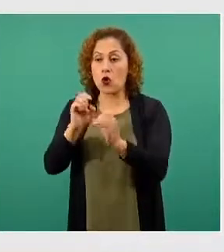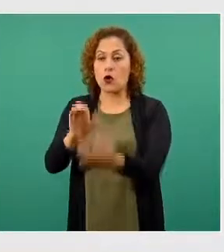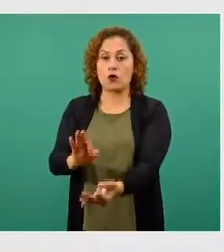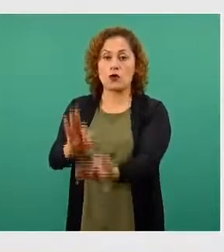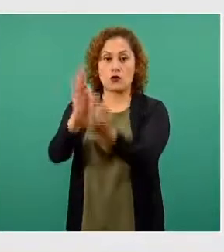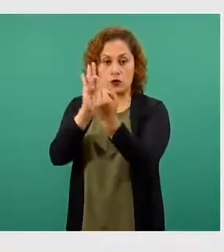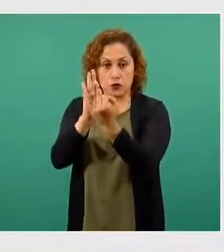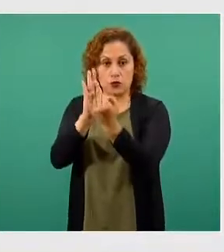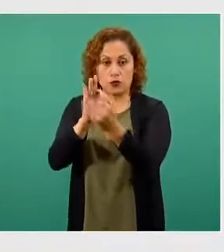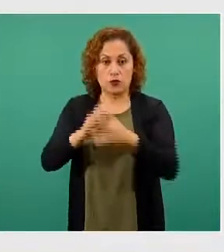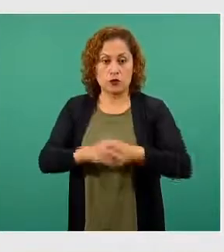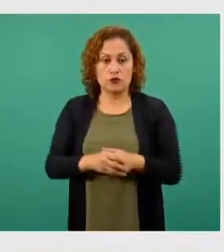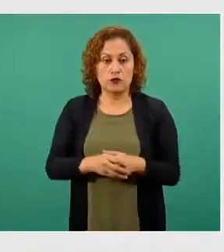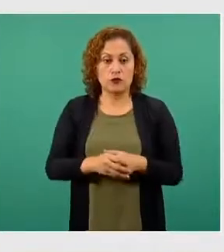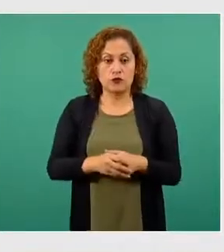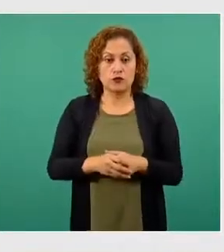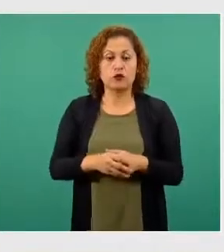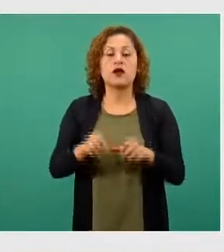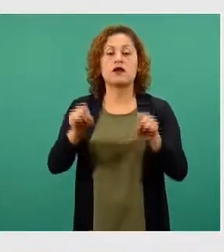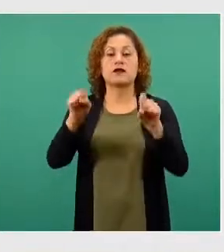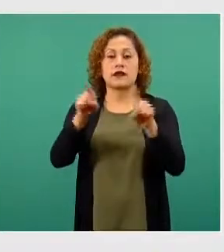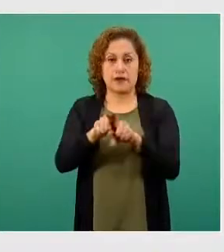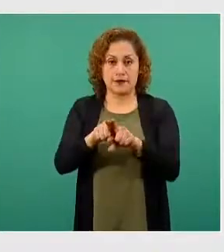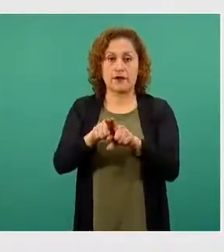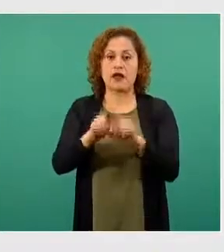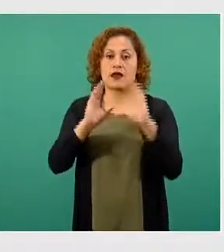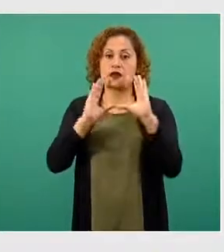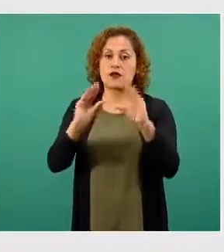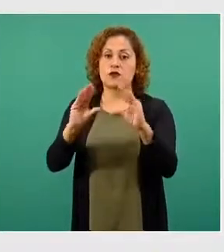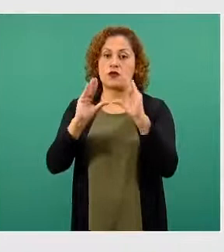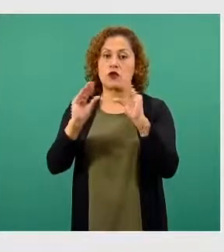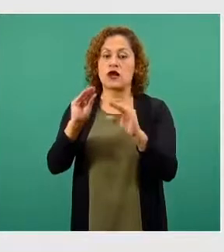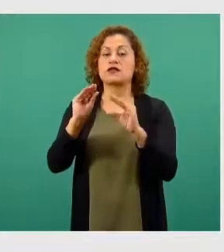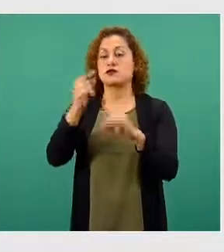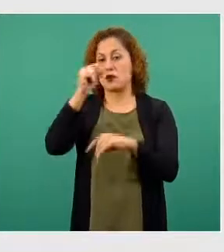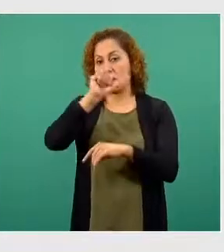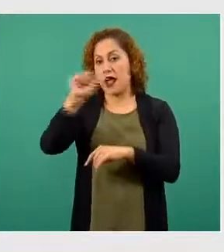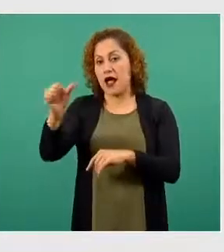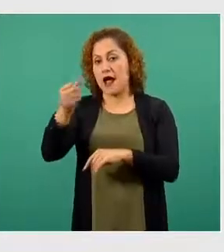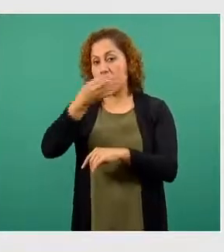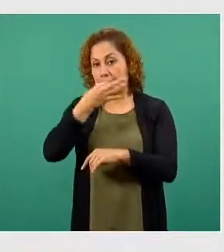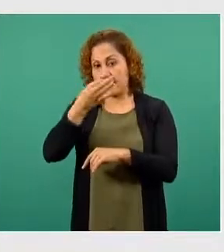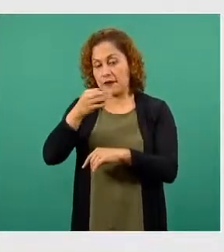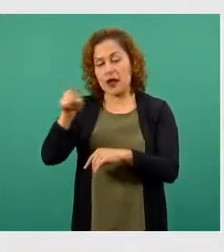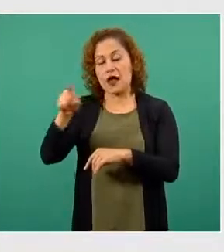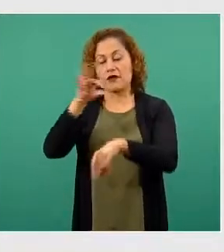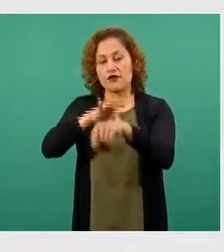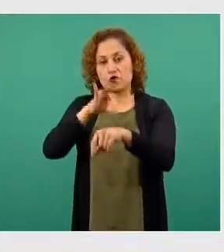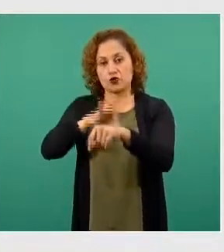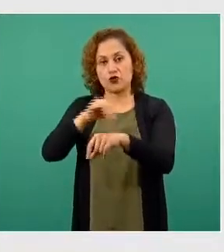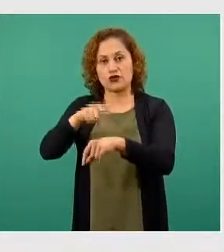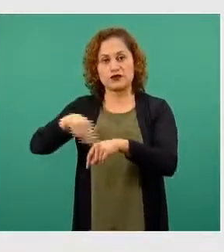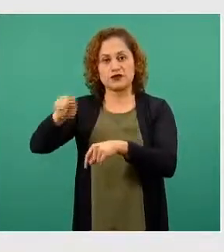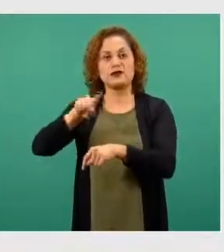de educación médica a distancia se mandaba a los diferentes estados, y también talleres